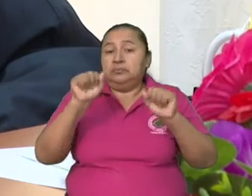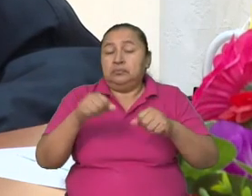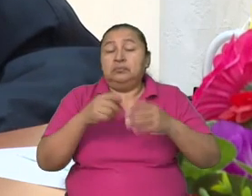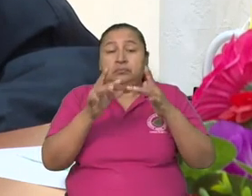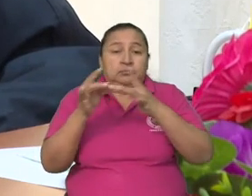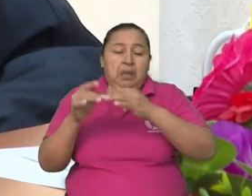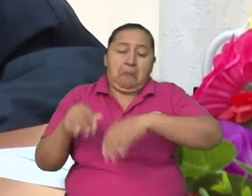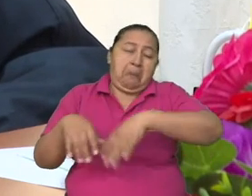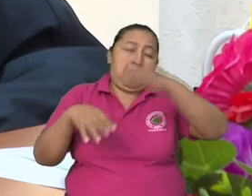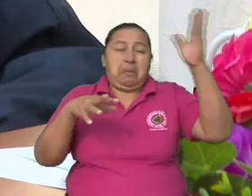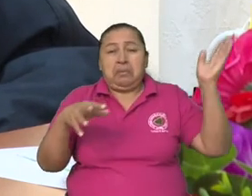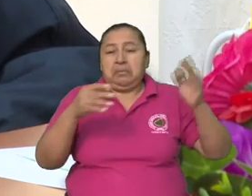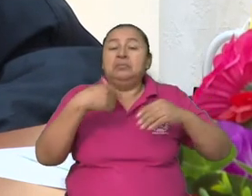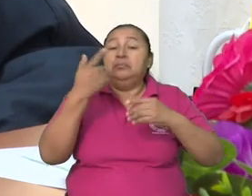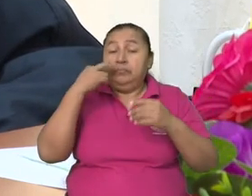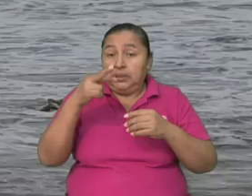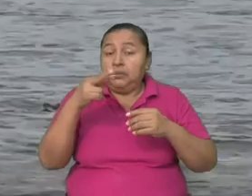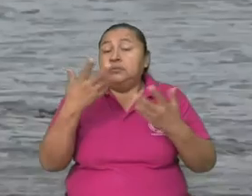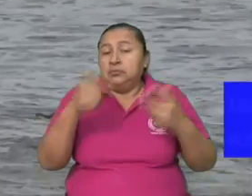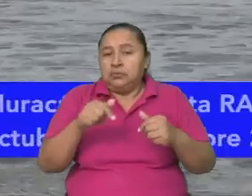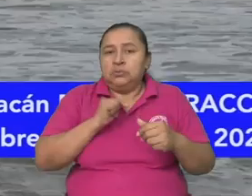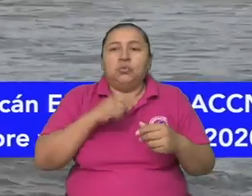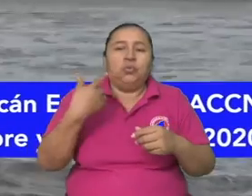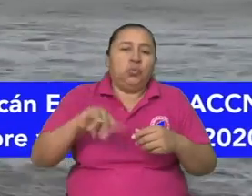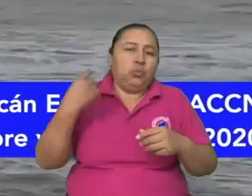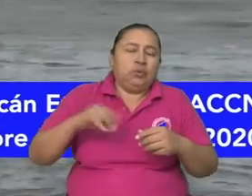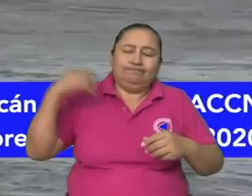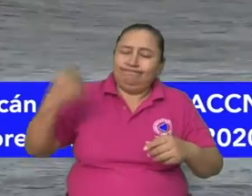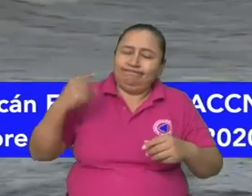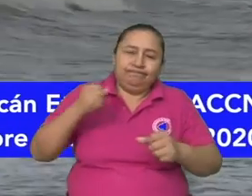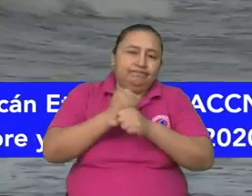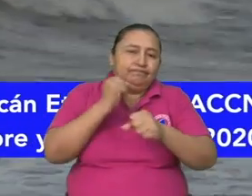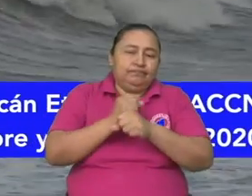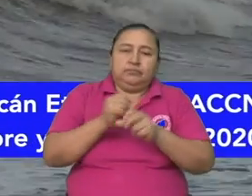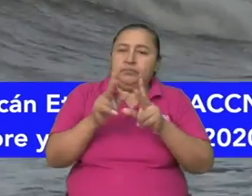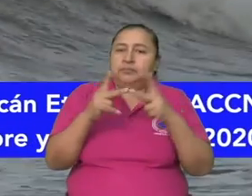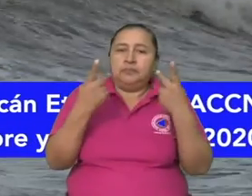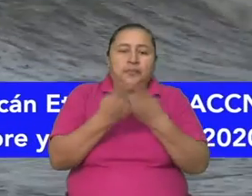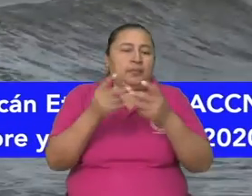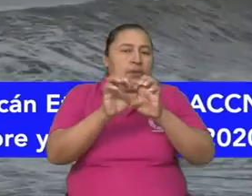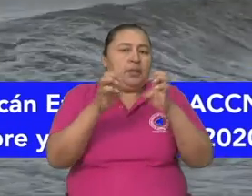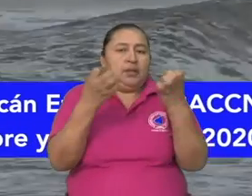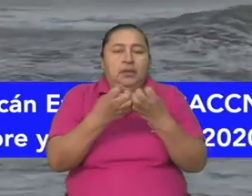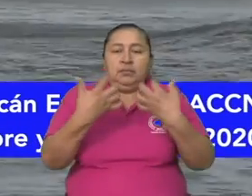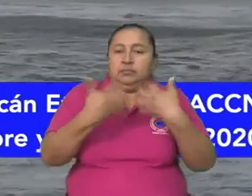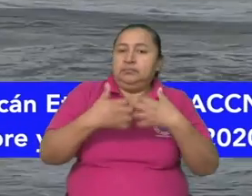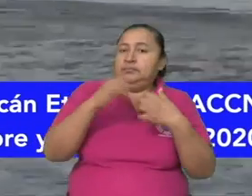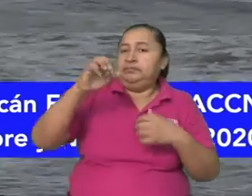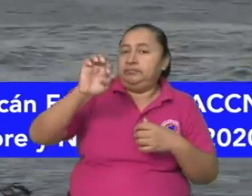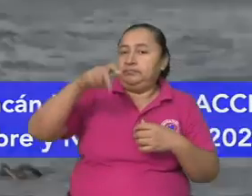muelle. Y eso fue un trabajo titánico, porque el pueblo y el equipo de la empresa de